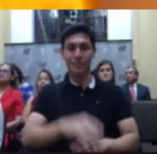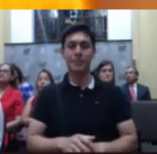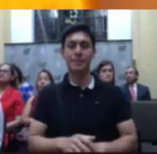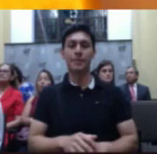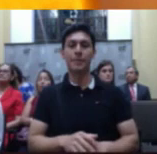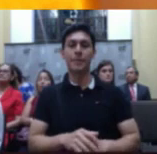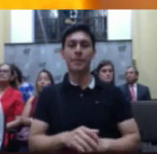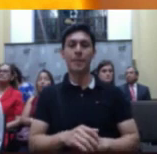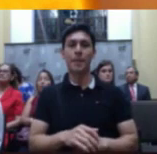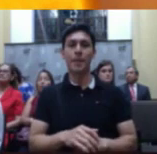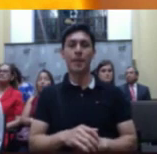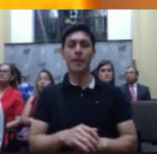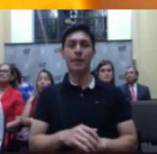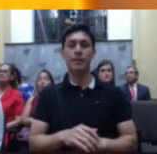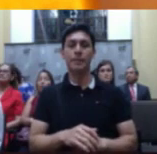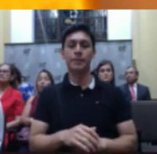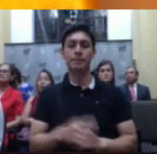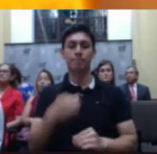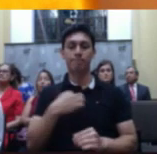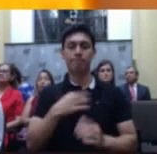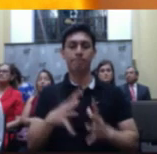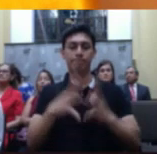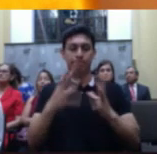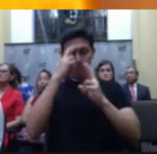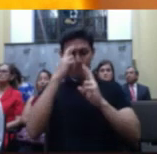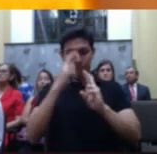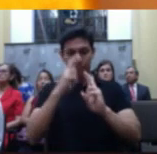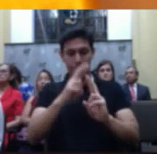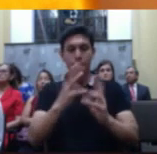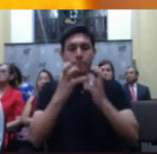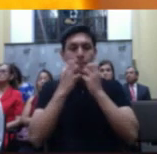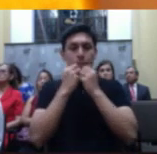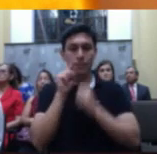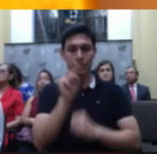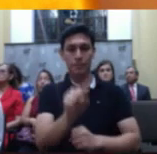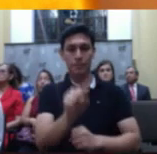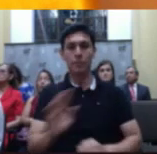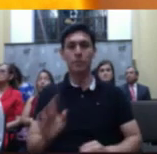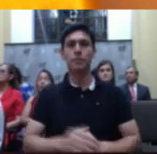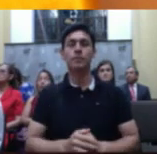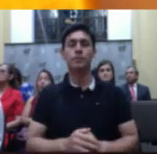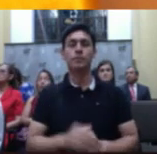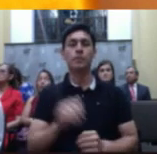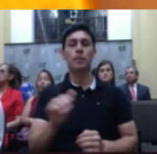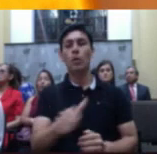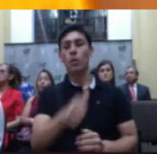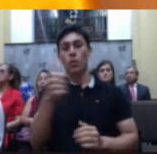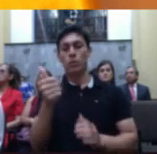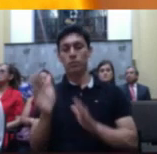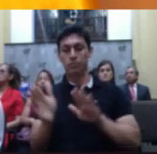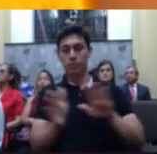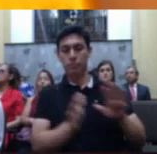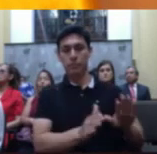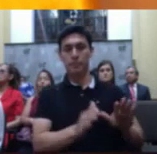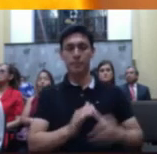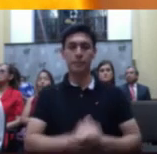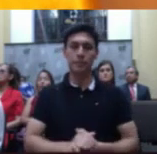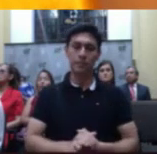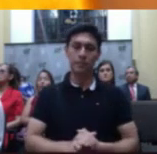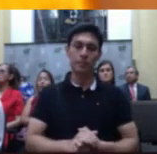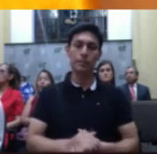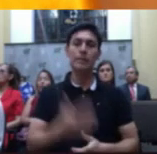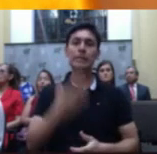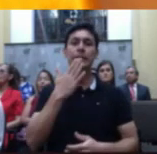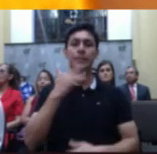testimoniar las muestras de su mayor respeto y estima personal. El siguiente saludo es